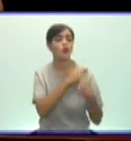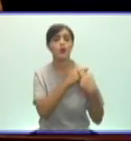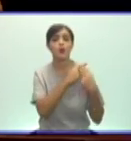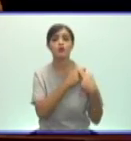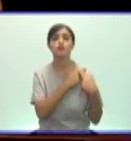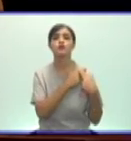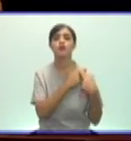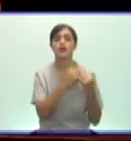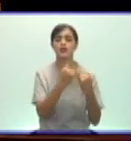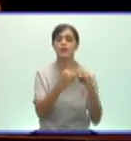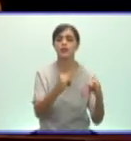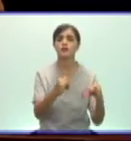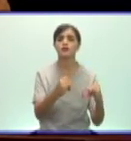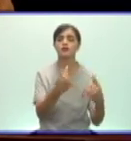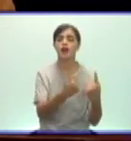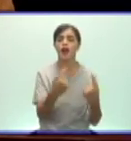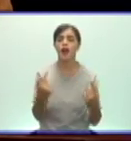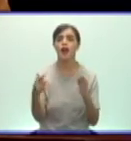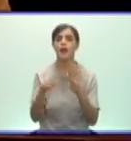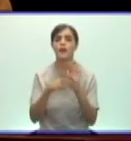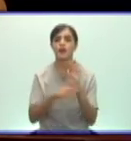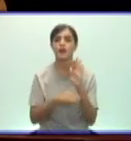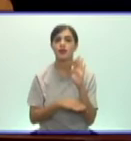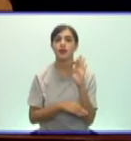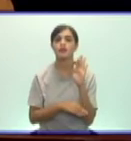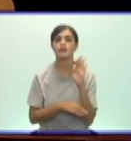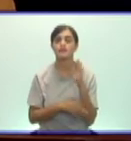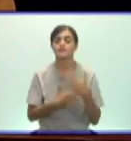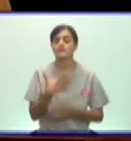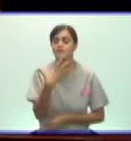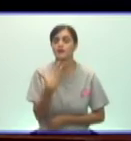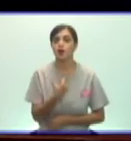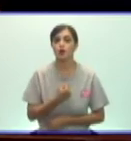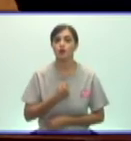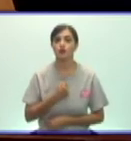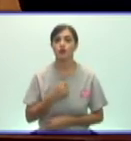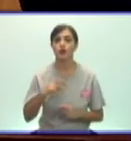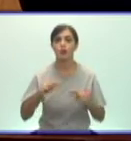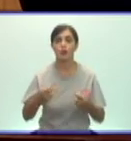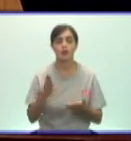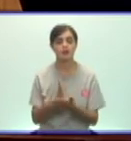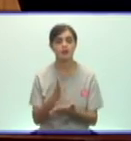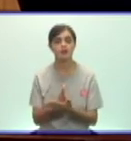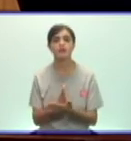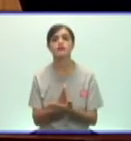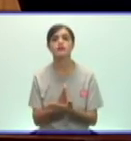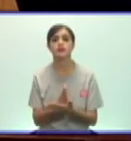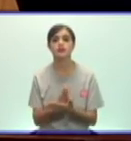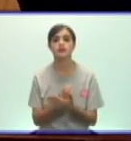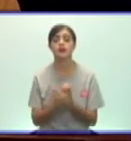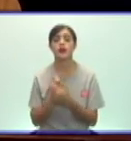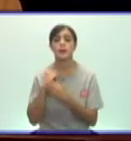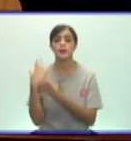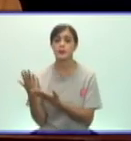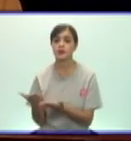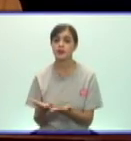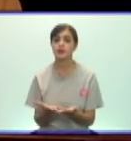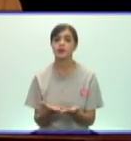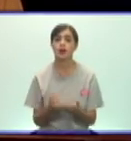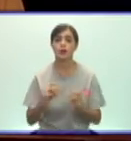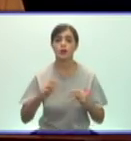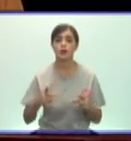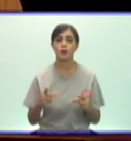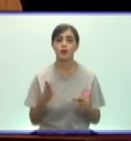individualmente con cada una de estas medidas. Ha sido un placer para mí volvernos a reencontrar y le hago la invitación para volvernos a ver en